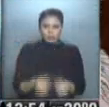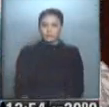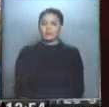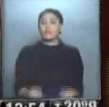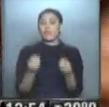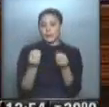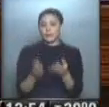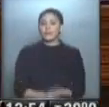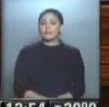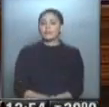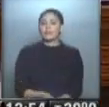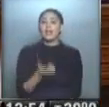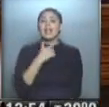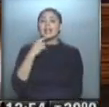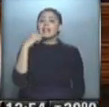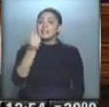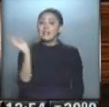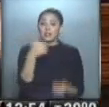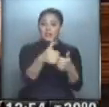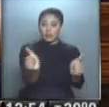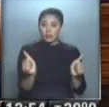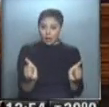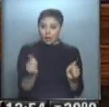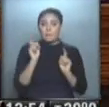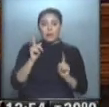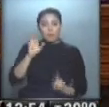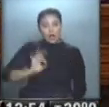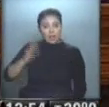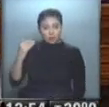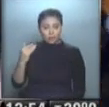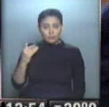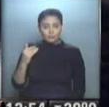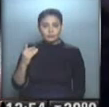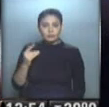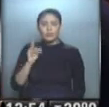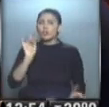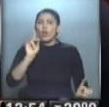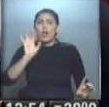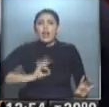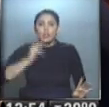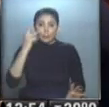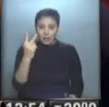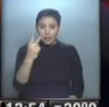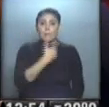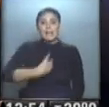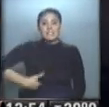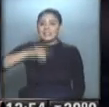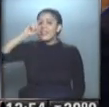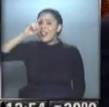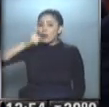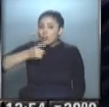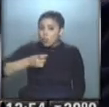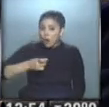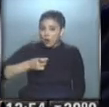bien. Yo quería recordarle al tribunal que en el mismo año, en el año 2000, el presidente de la Rúa